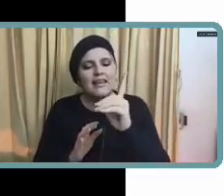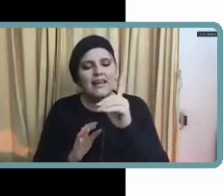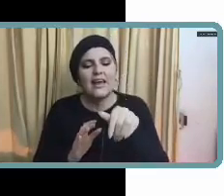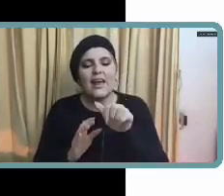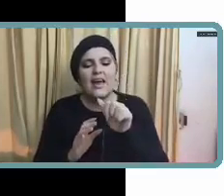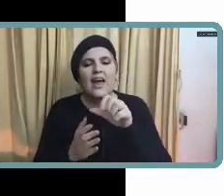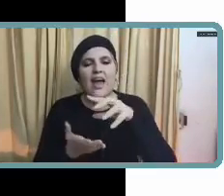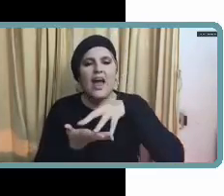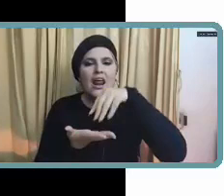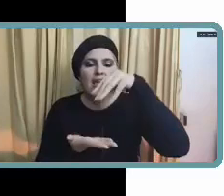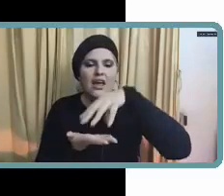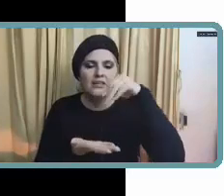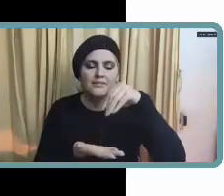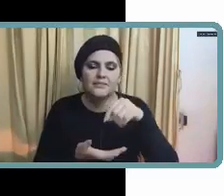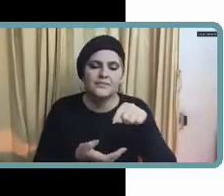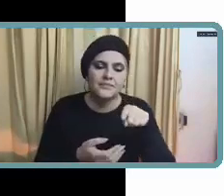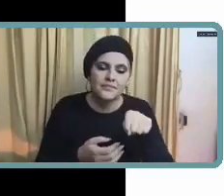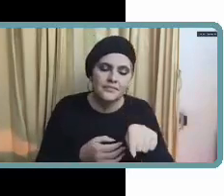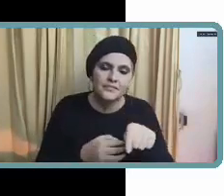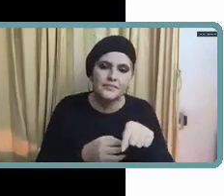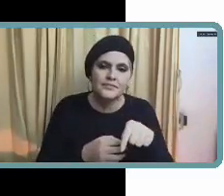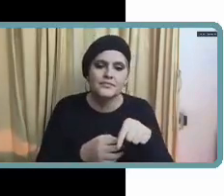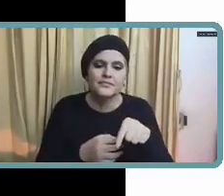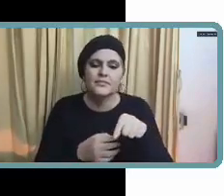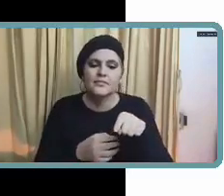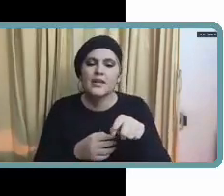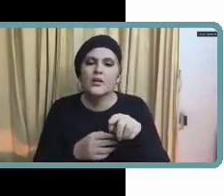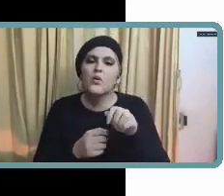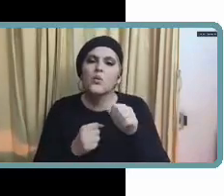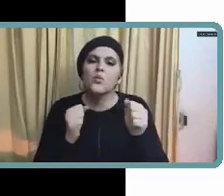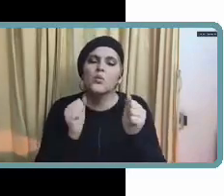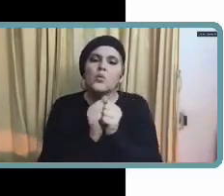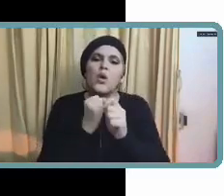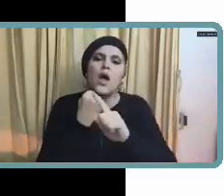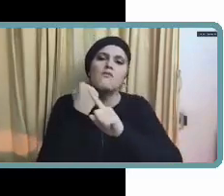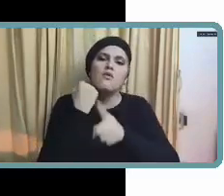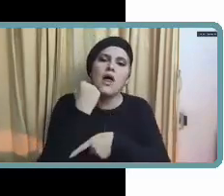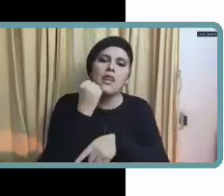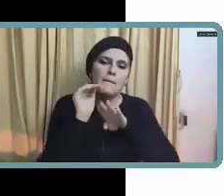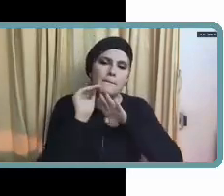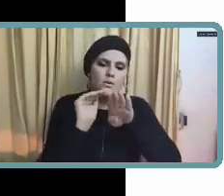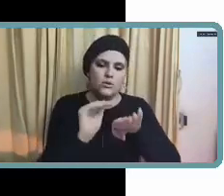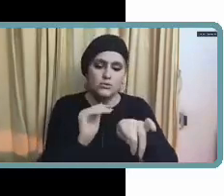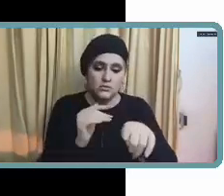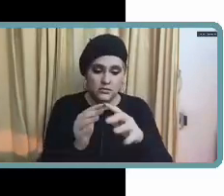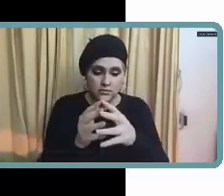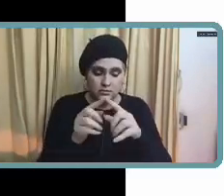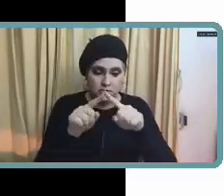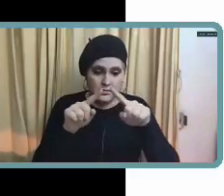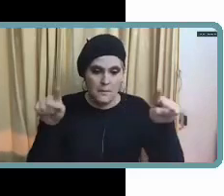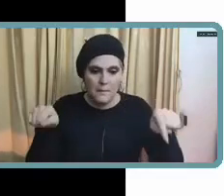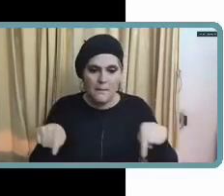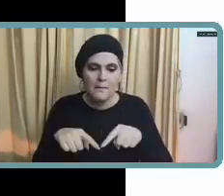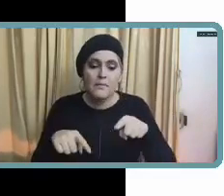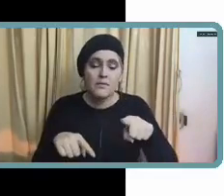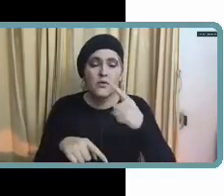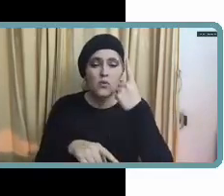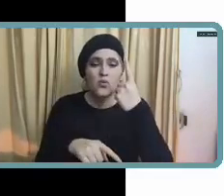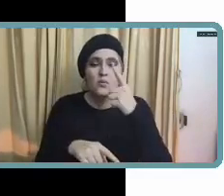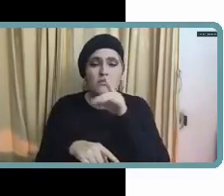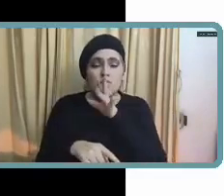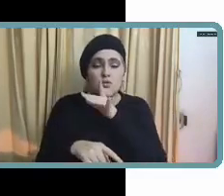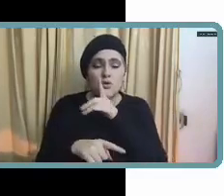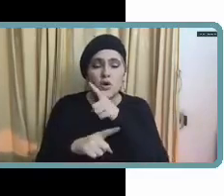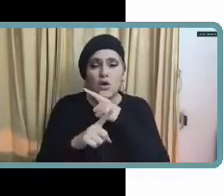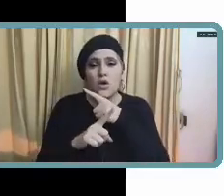abogada que a ellos los apoya, y que en la hora y media, 1 minuto 32, para que si ustedes lo quieren